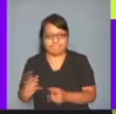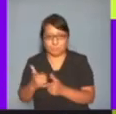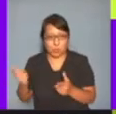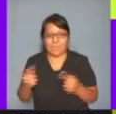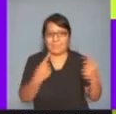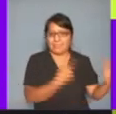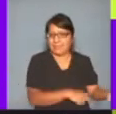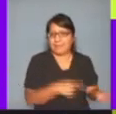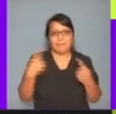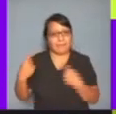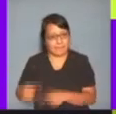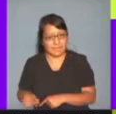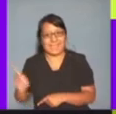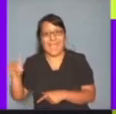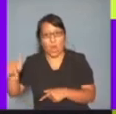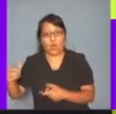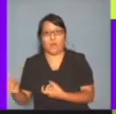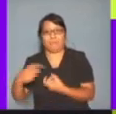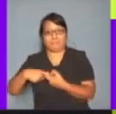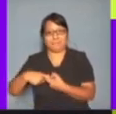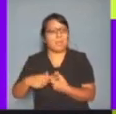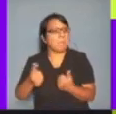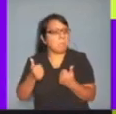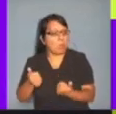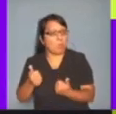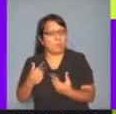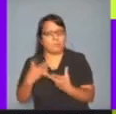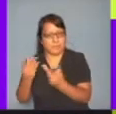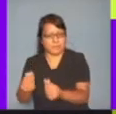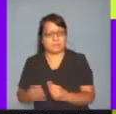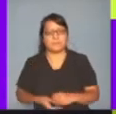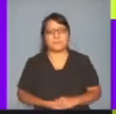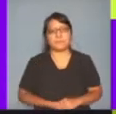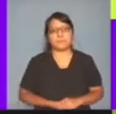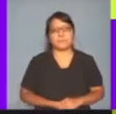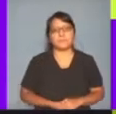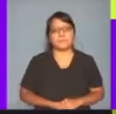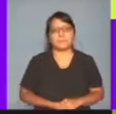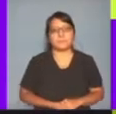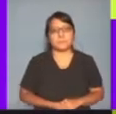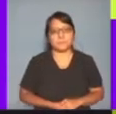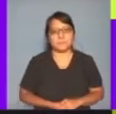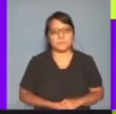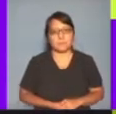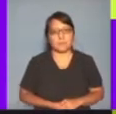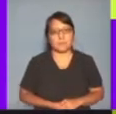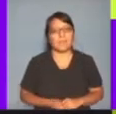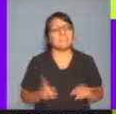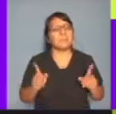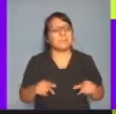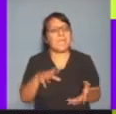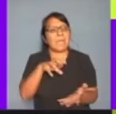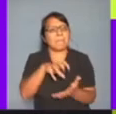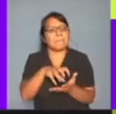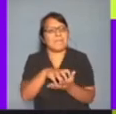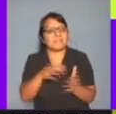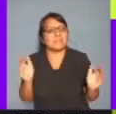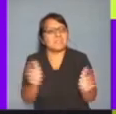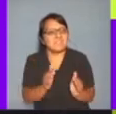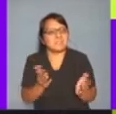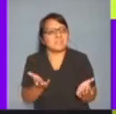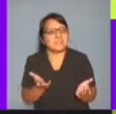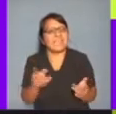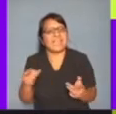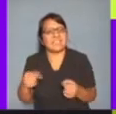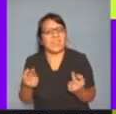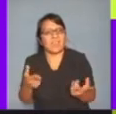que adhieran es una forma de empatizar entre todos. Aparte, las pymes son las que generan